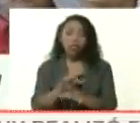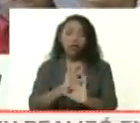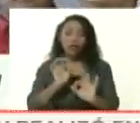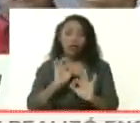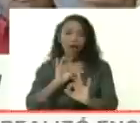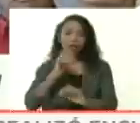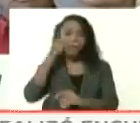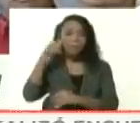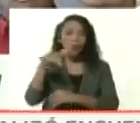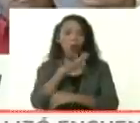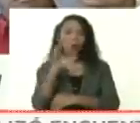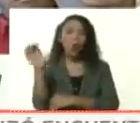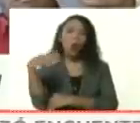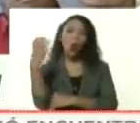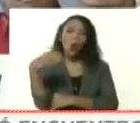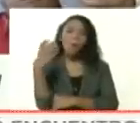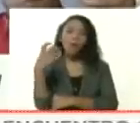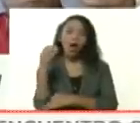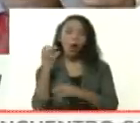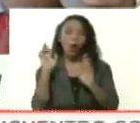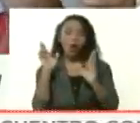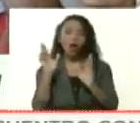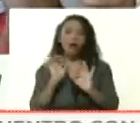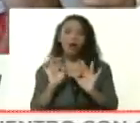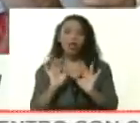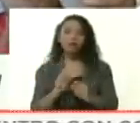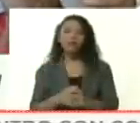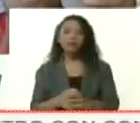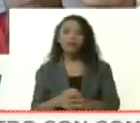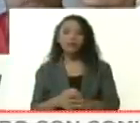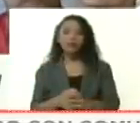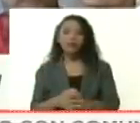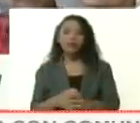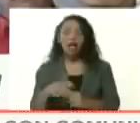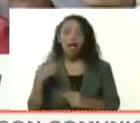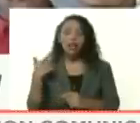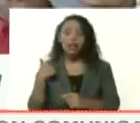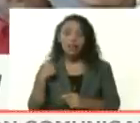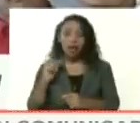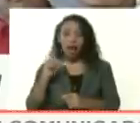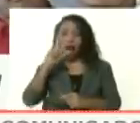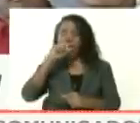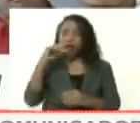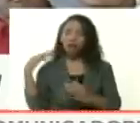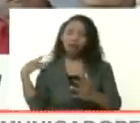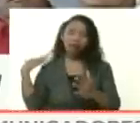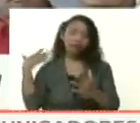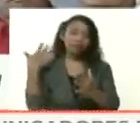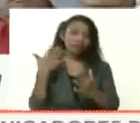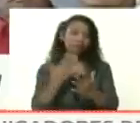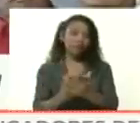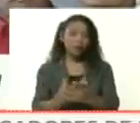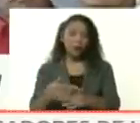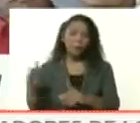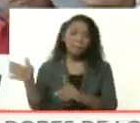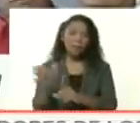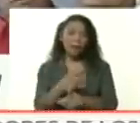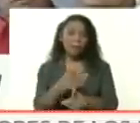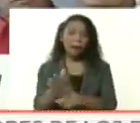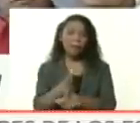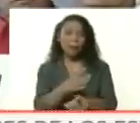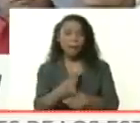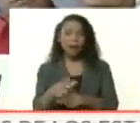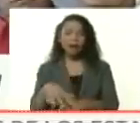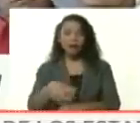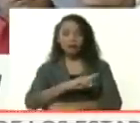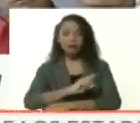colombiano tiene años siendo sometido por una gran dictadura, la dictadura de la oligarquía